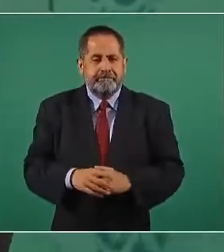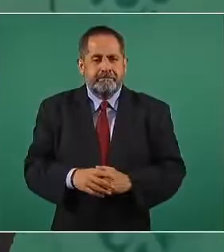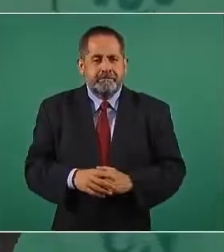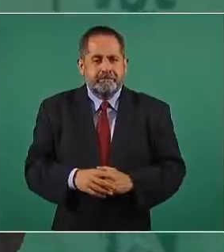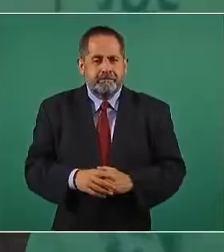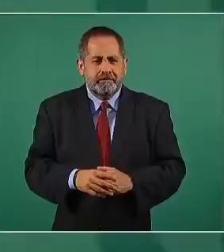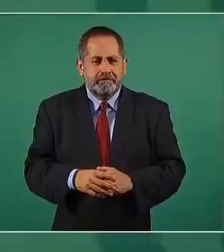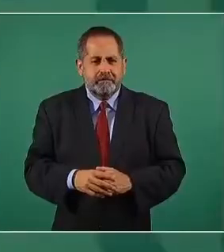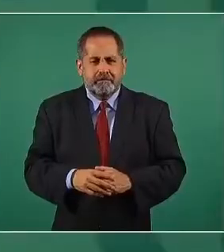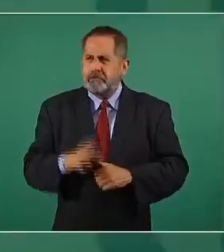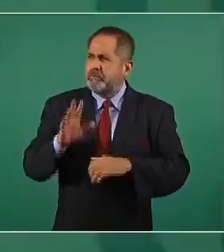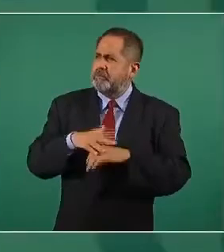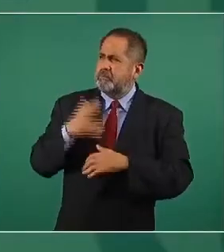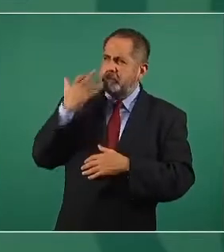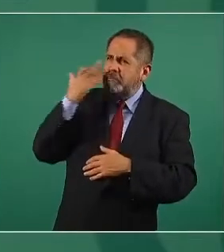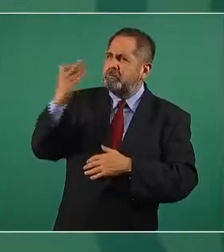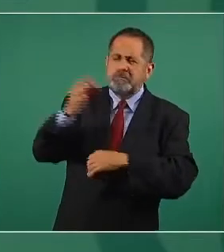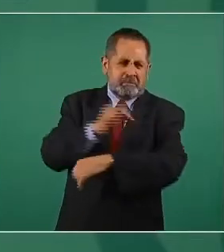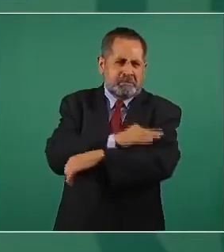¿y por qué se tardaron tanto?